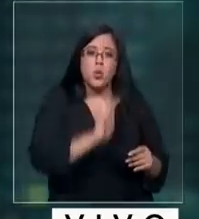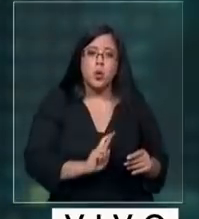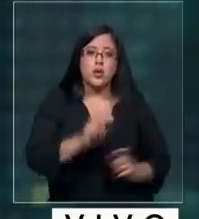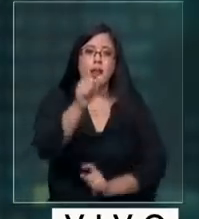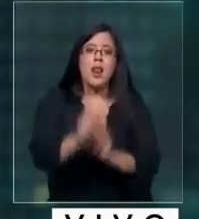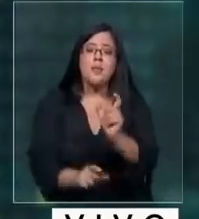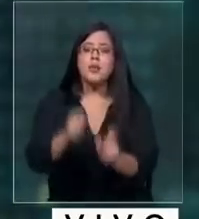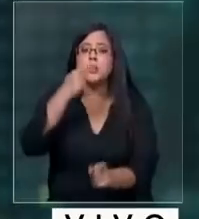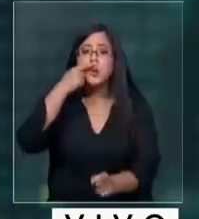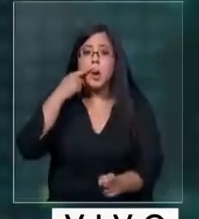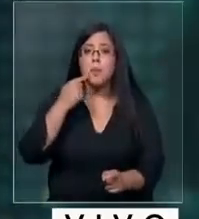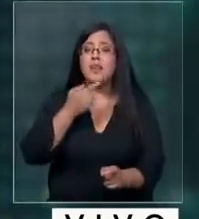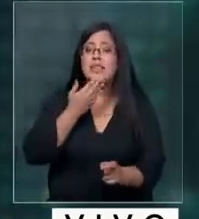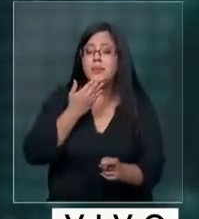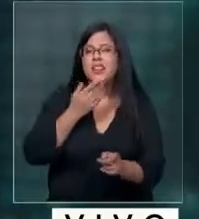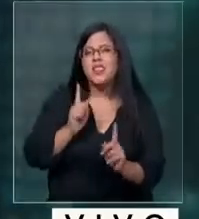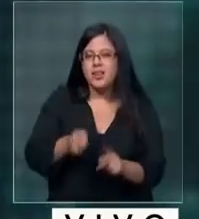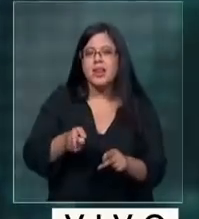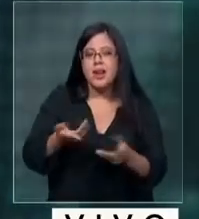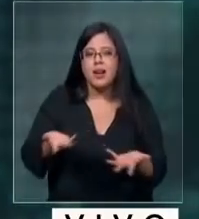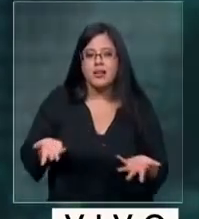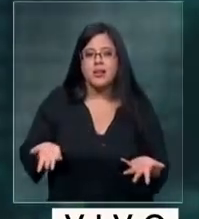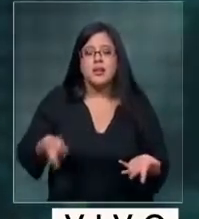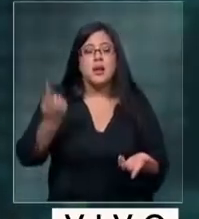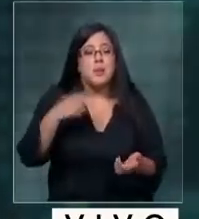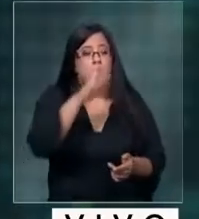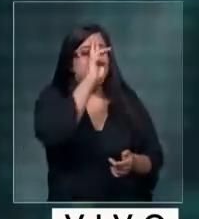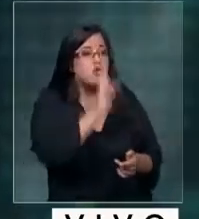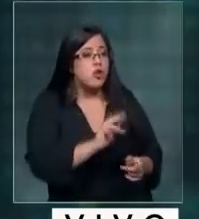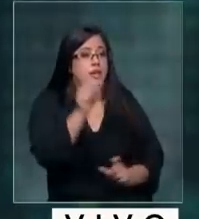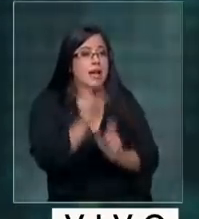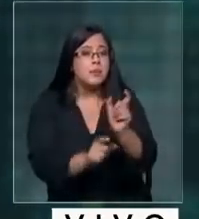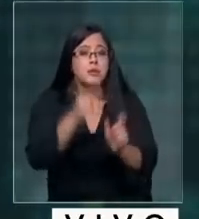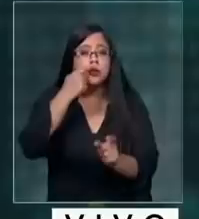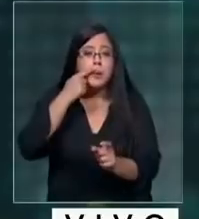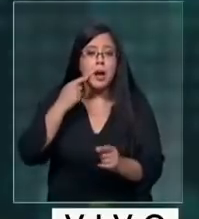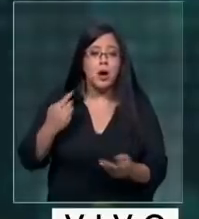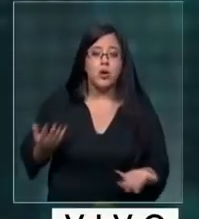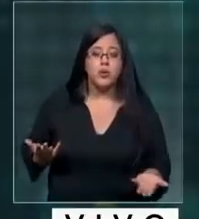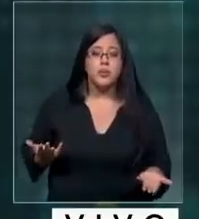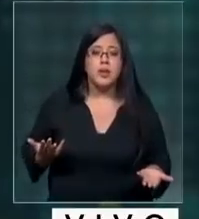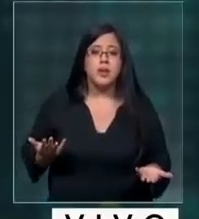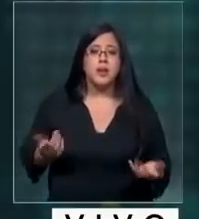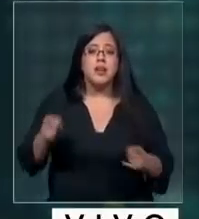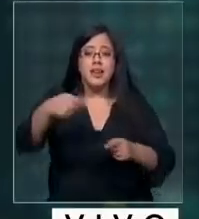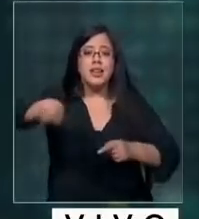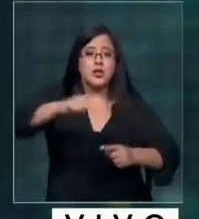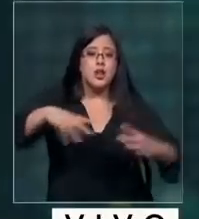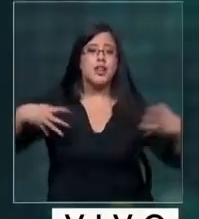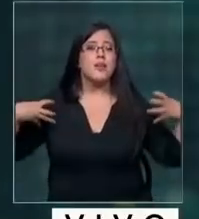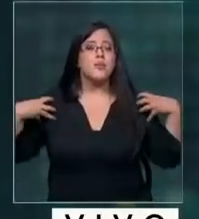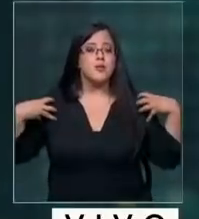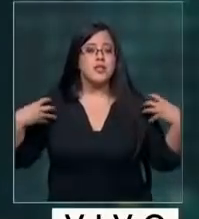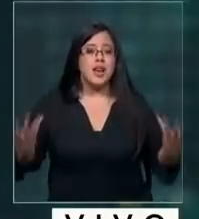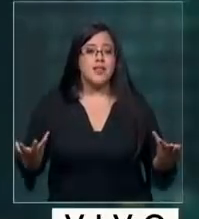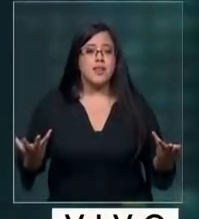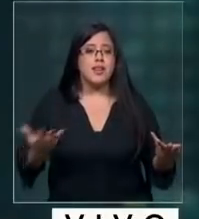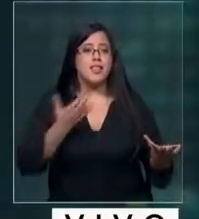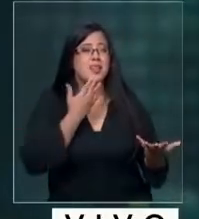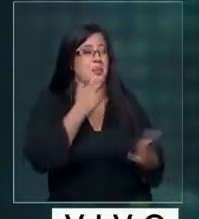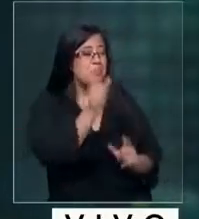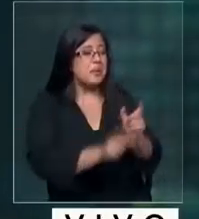bueno en realidad debe ser así siempre pero sobre todo el rol del hombre ese día empieza a ser hacerse cargo de las responsabilidades que tienen las mujeres